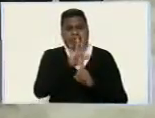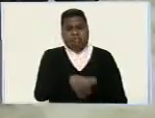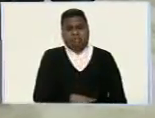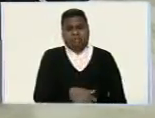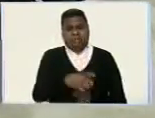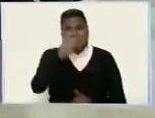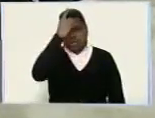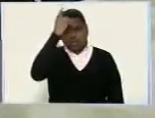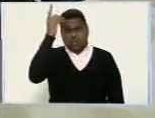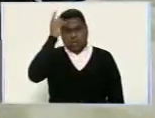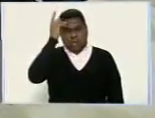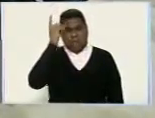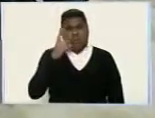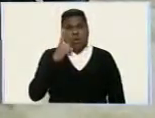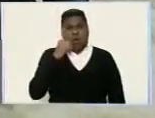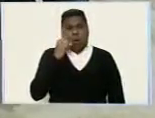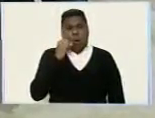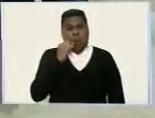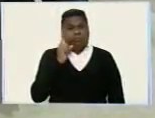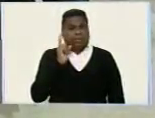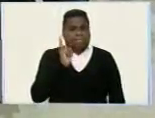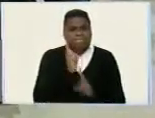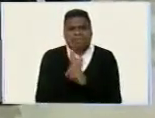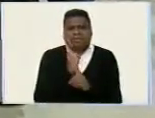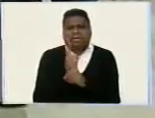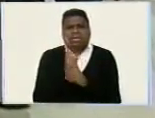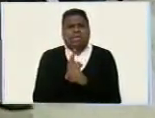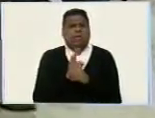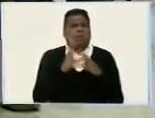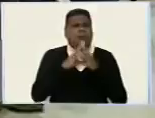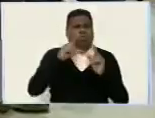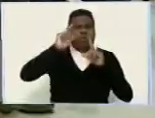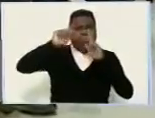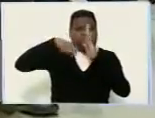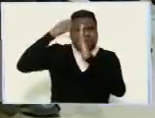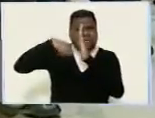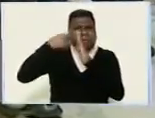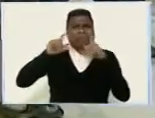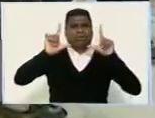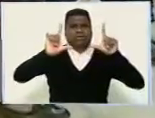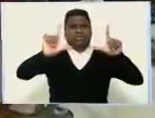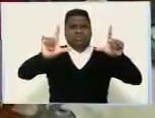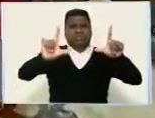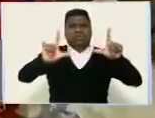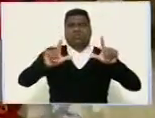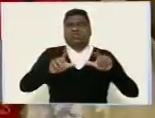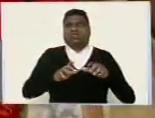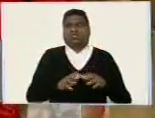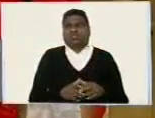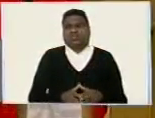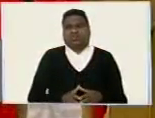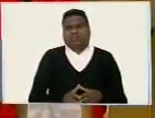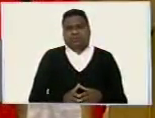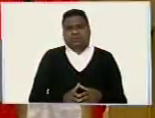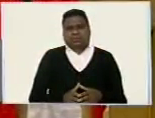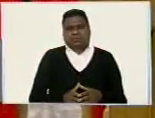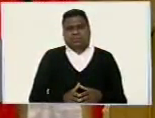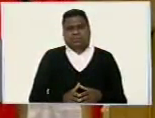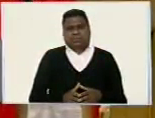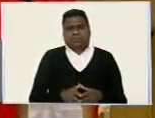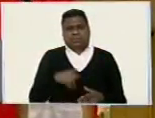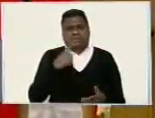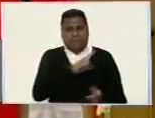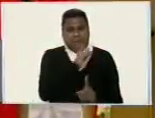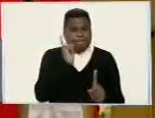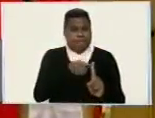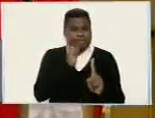Diosdado ha sido el hombre más perseguido por los medios de comunicación después de Chávez y del presidente Nicolás Maduro. Se le ha